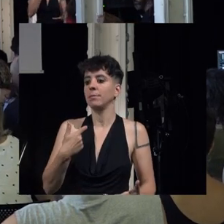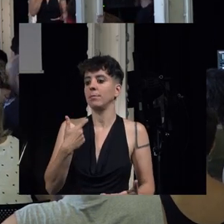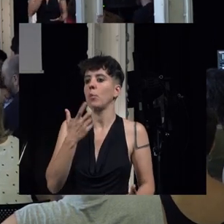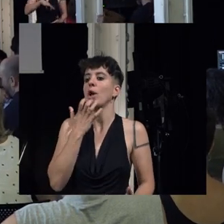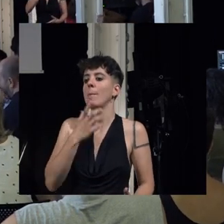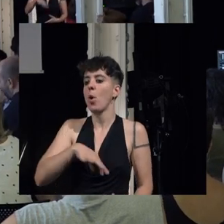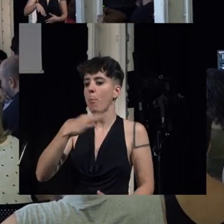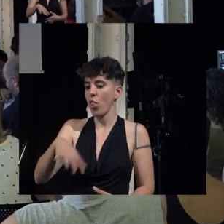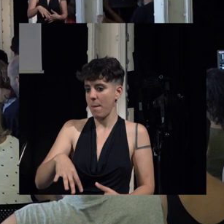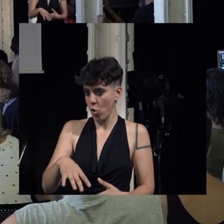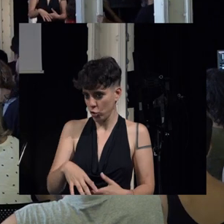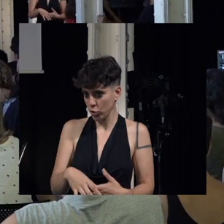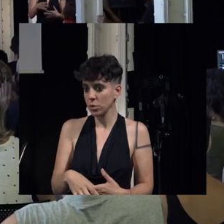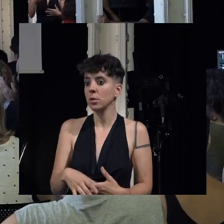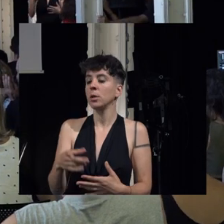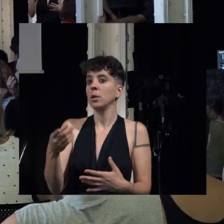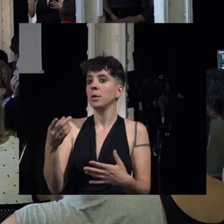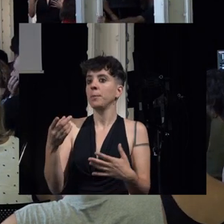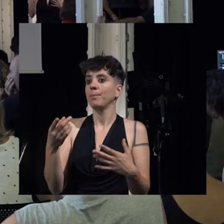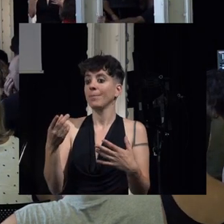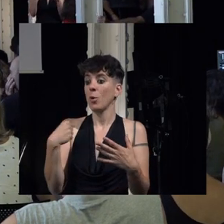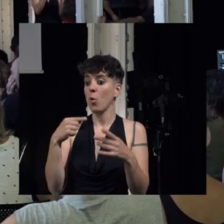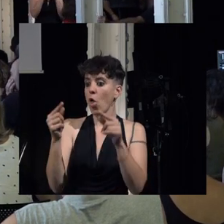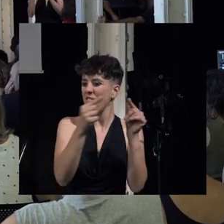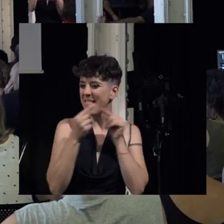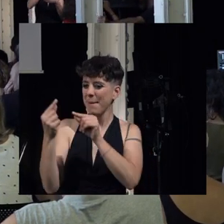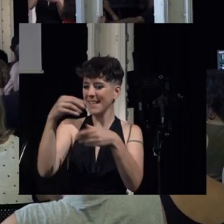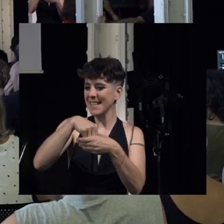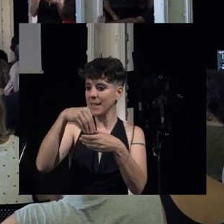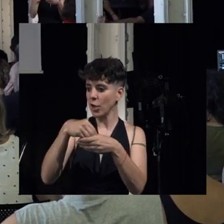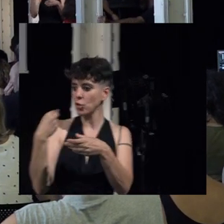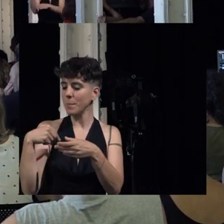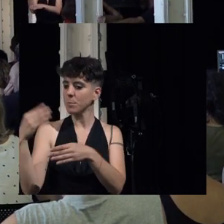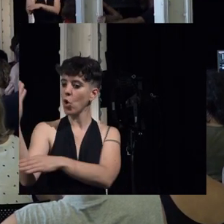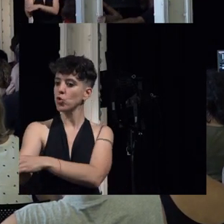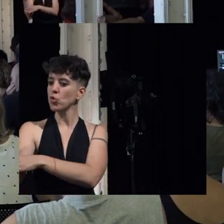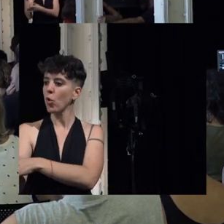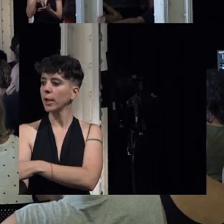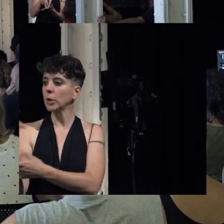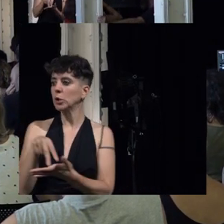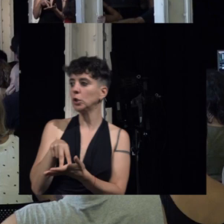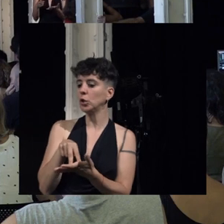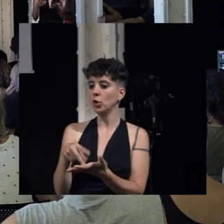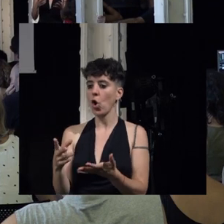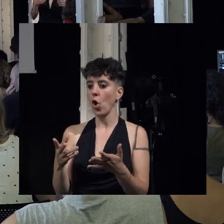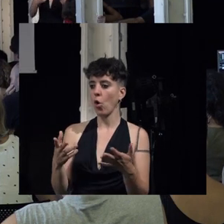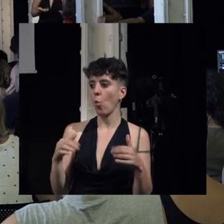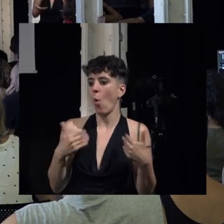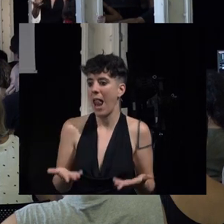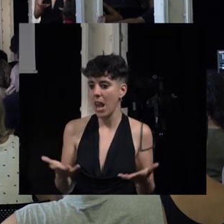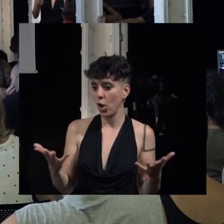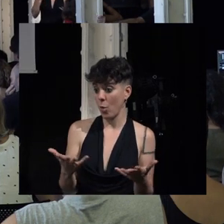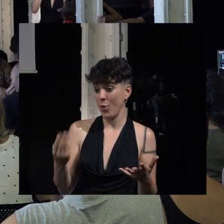implica grandes debates internos, cómo colocarse ante ese sujeto, que yo creo que es uno de los más discriminados, no